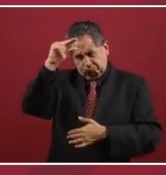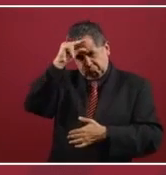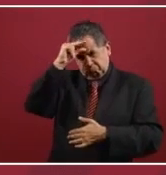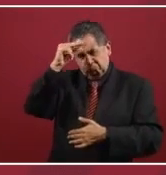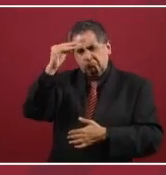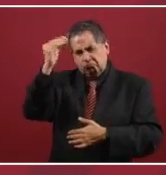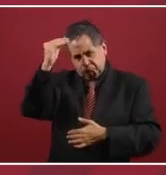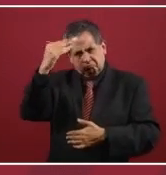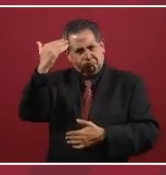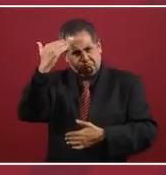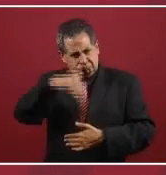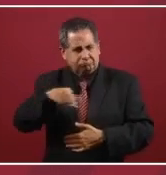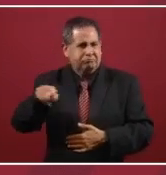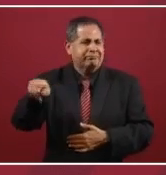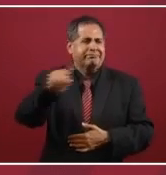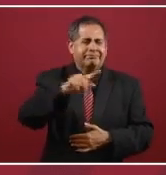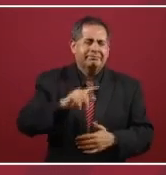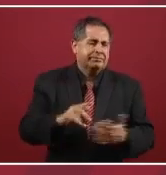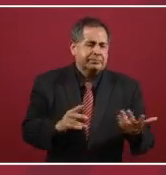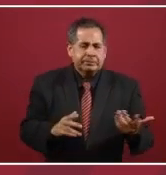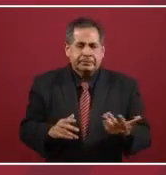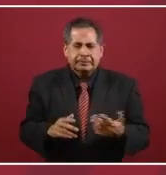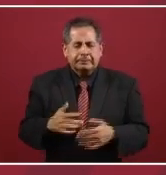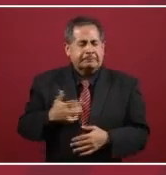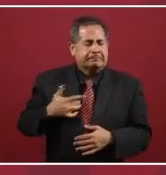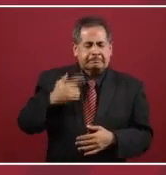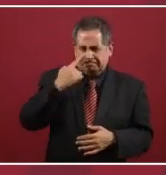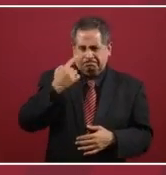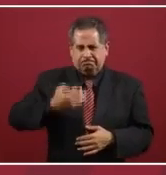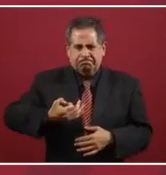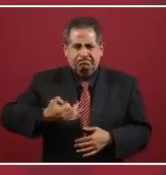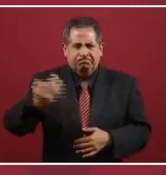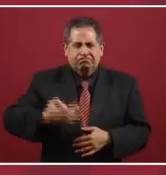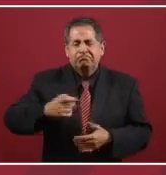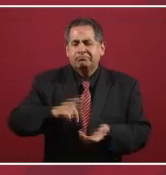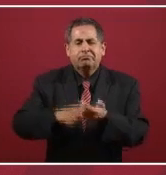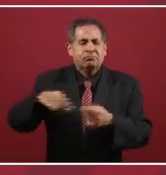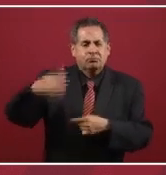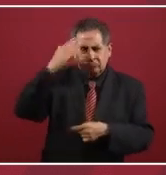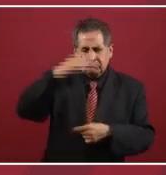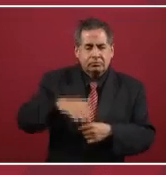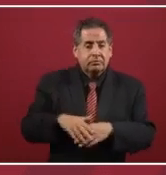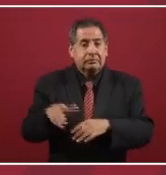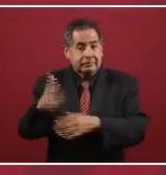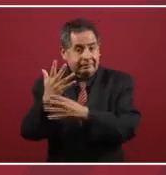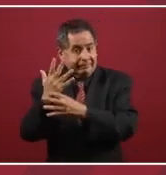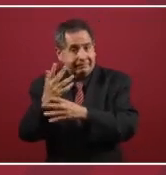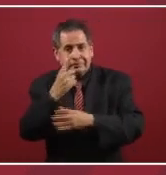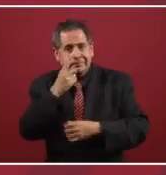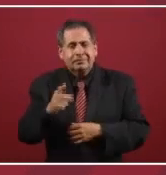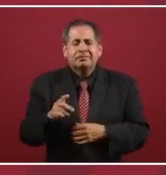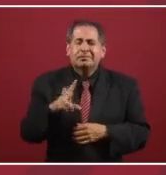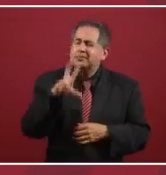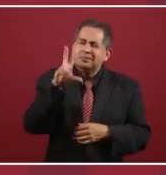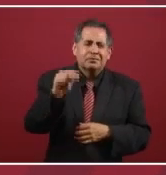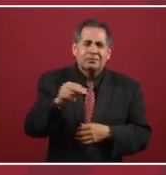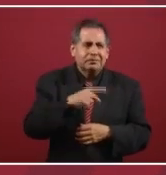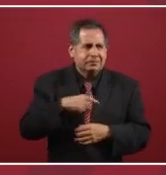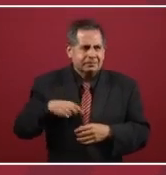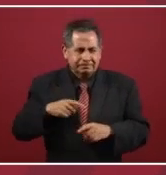el pueblo que tiene un instinto certero, me dice: no